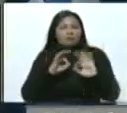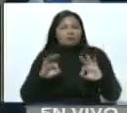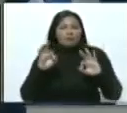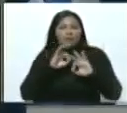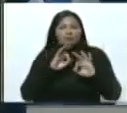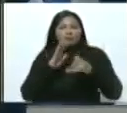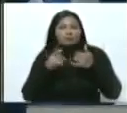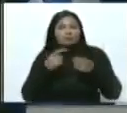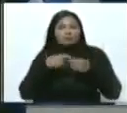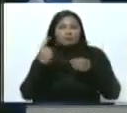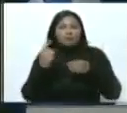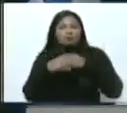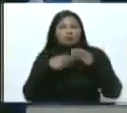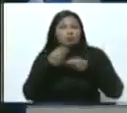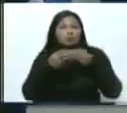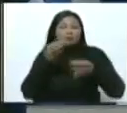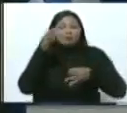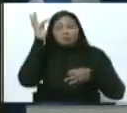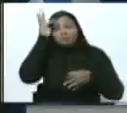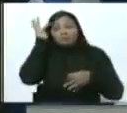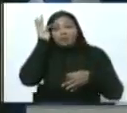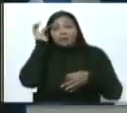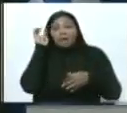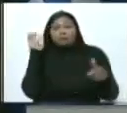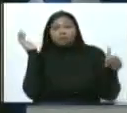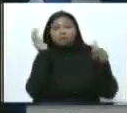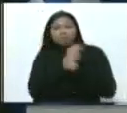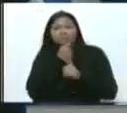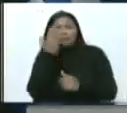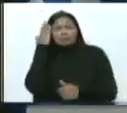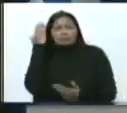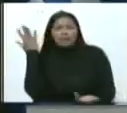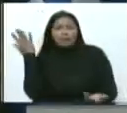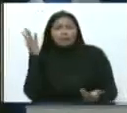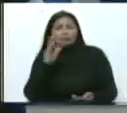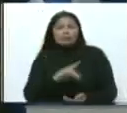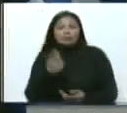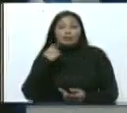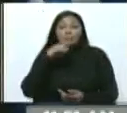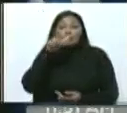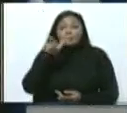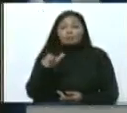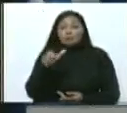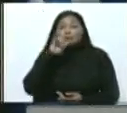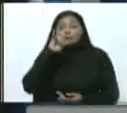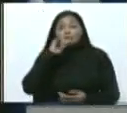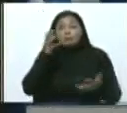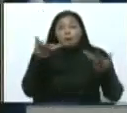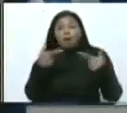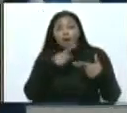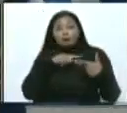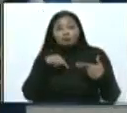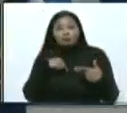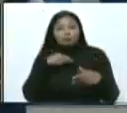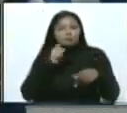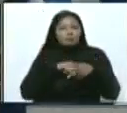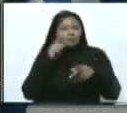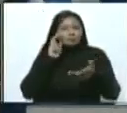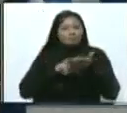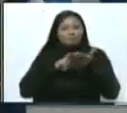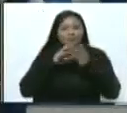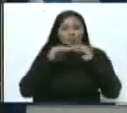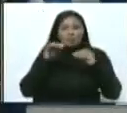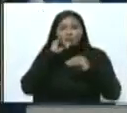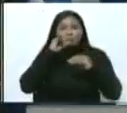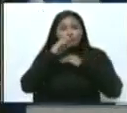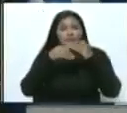desincorporar todo esto. Ahora ustedes dirán, ¿cómo el fiscal general se entera de esto? Tenemos nuestros informantes. En tiempo real nos informaron